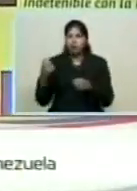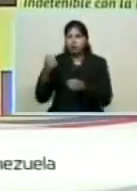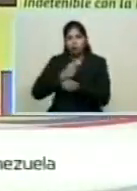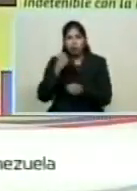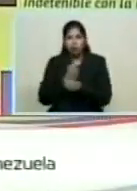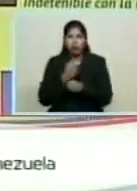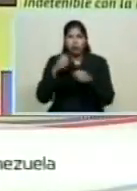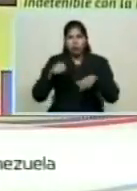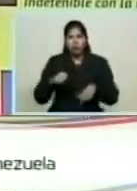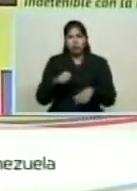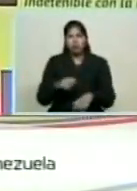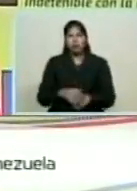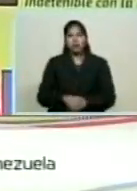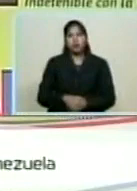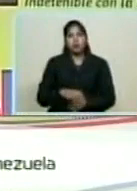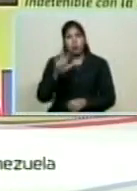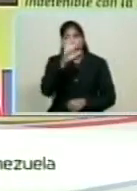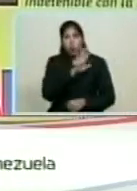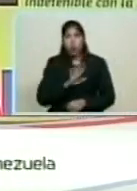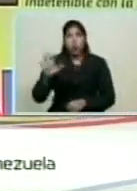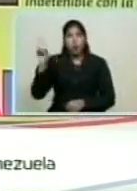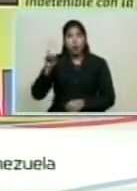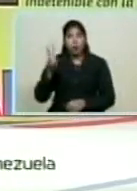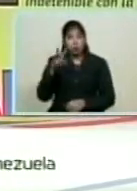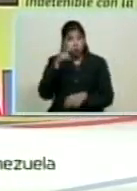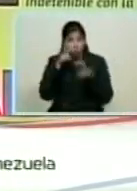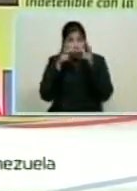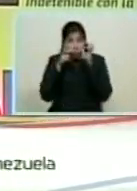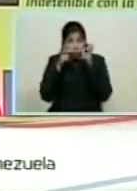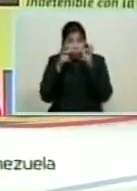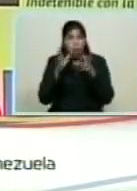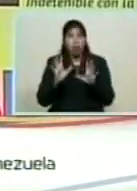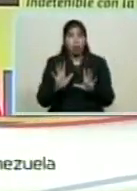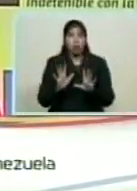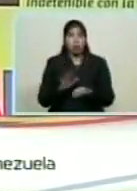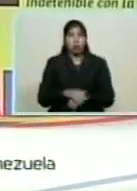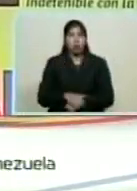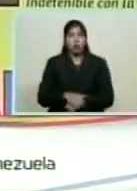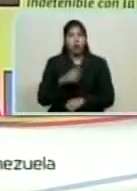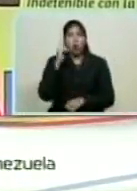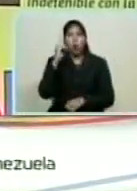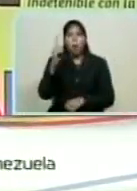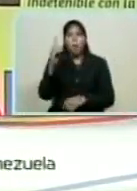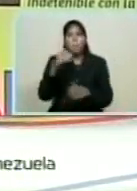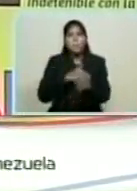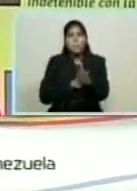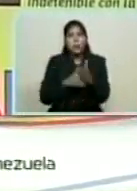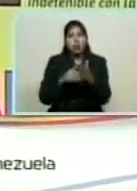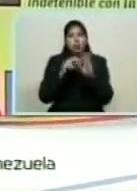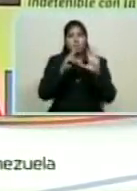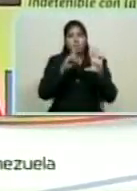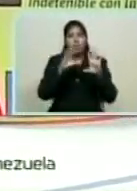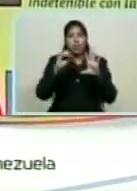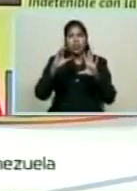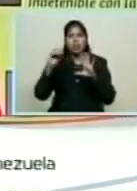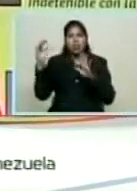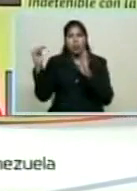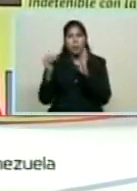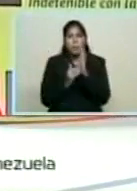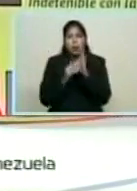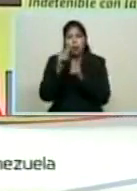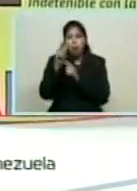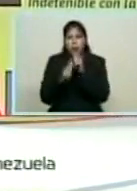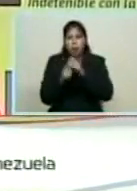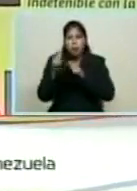de todo el país, escúchese bien, más de 1.700.000 compatriotas